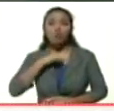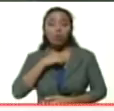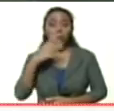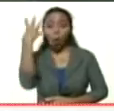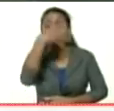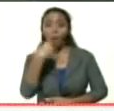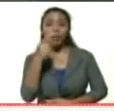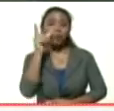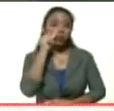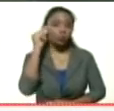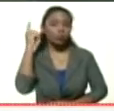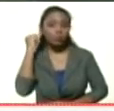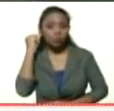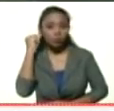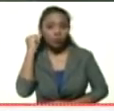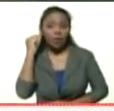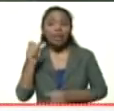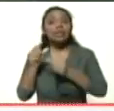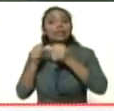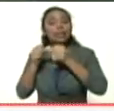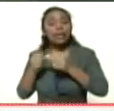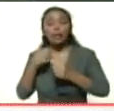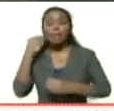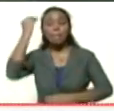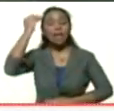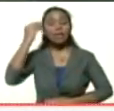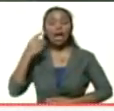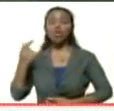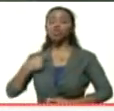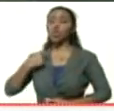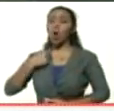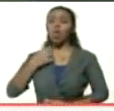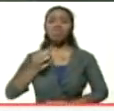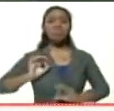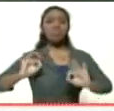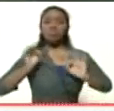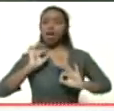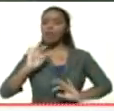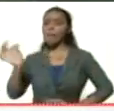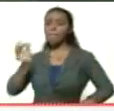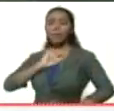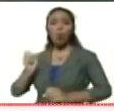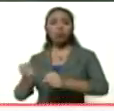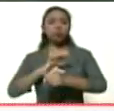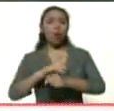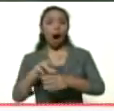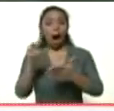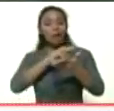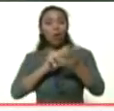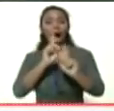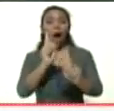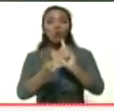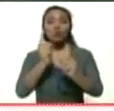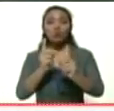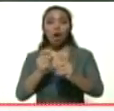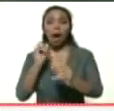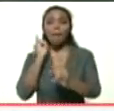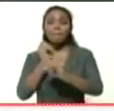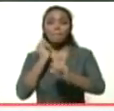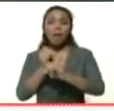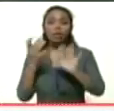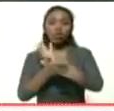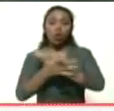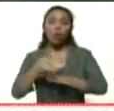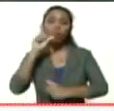nuestros jóvenes que se creen inmunes o que consideran inmunes o que han leído en alguna página no autorizada en